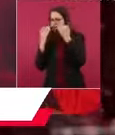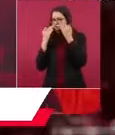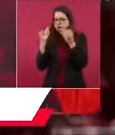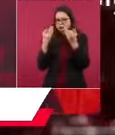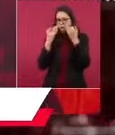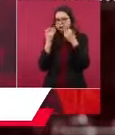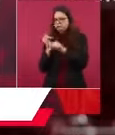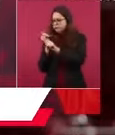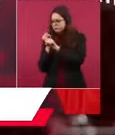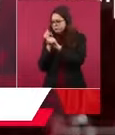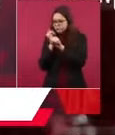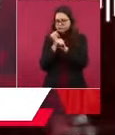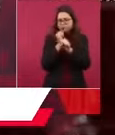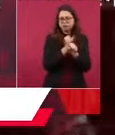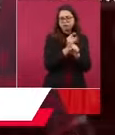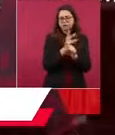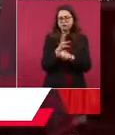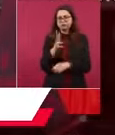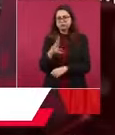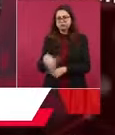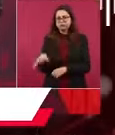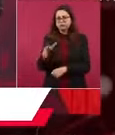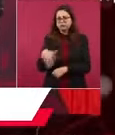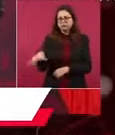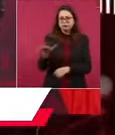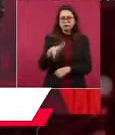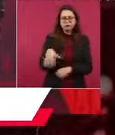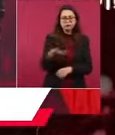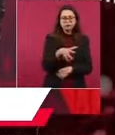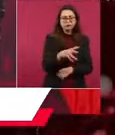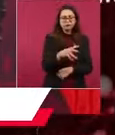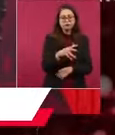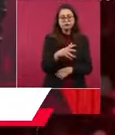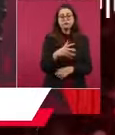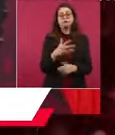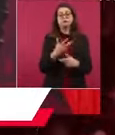y también Fox, dijo López Obrador.